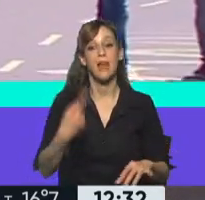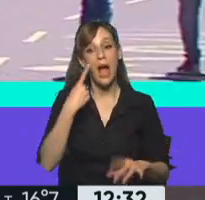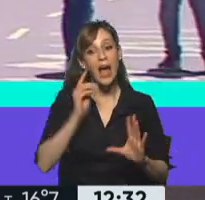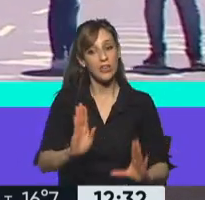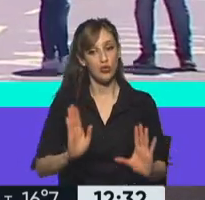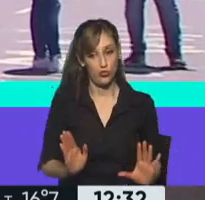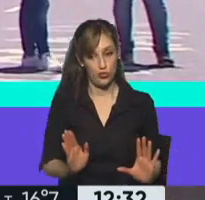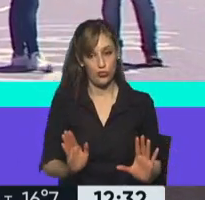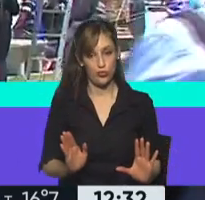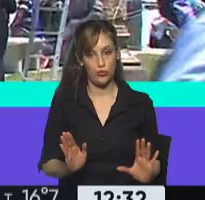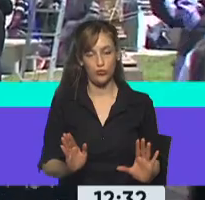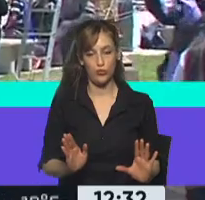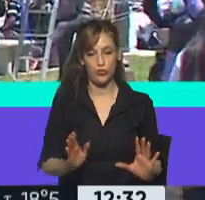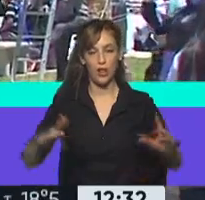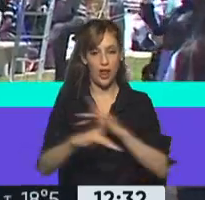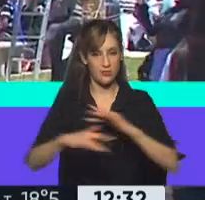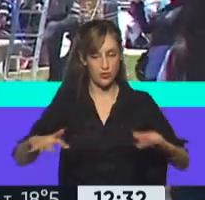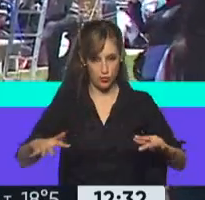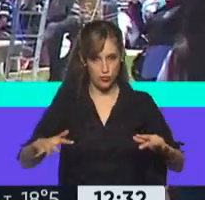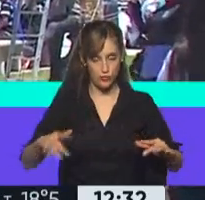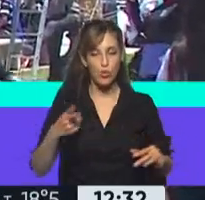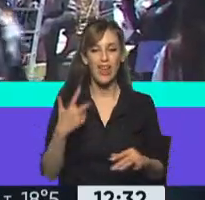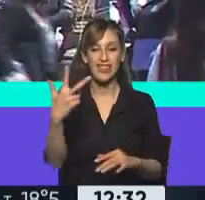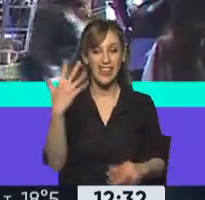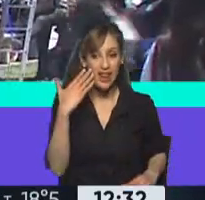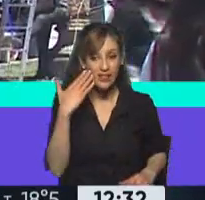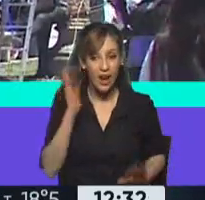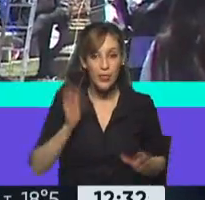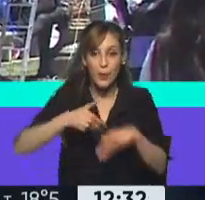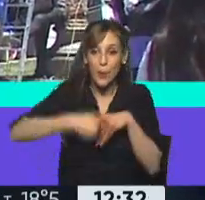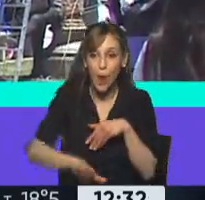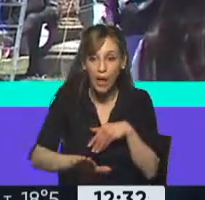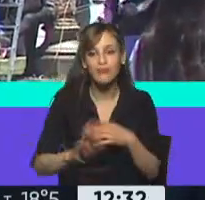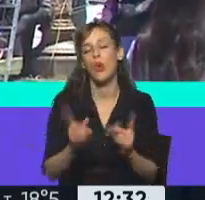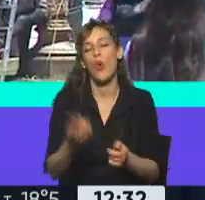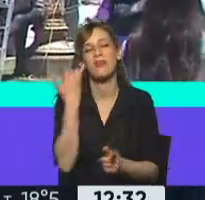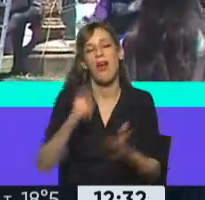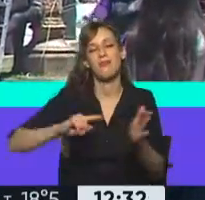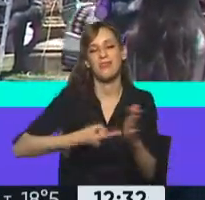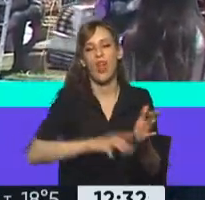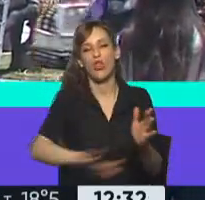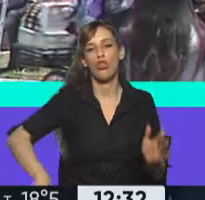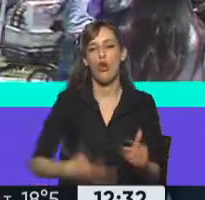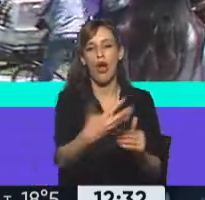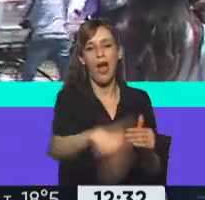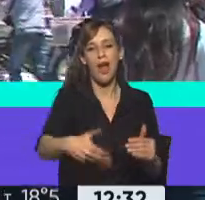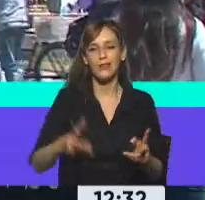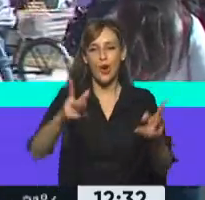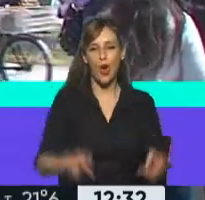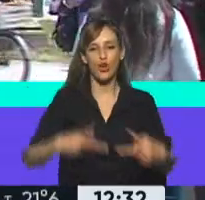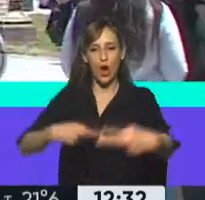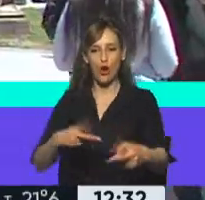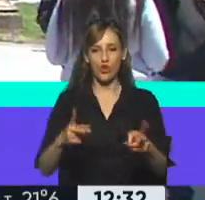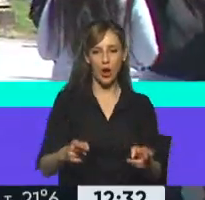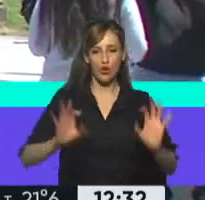tránsito, porque desde las 15 horas, yo les digo que ya está prácticamente cortado todo lo que es el microcentro, pero el organigrama de la policía de la